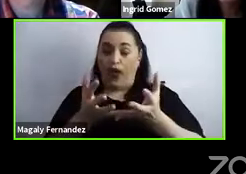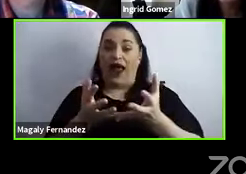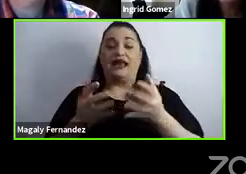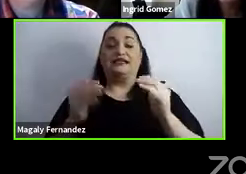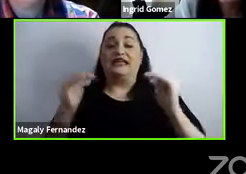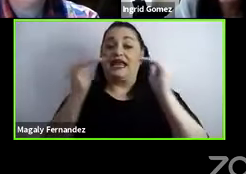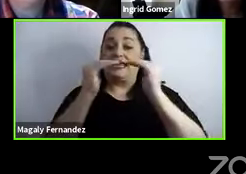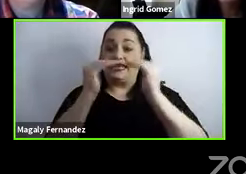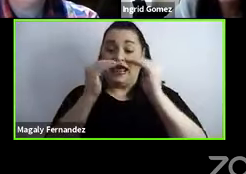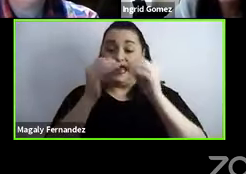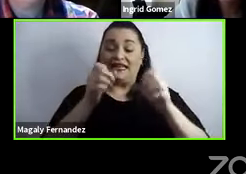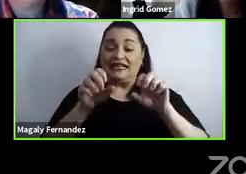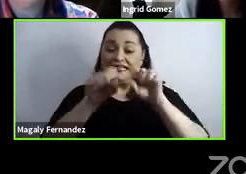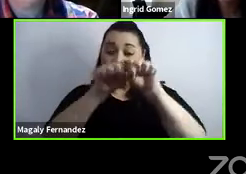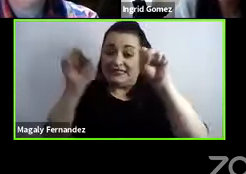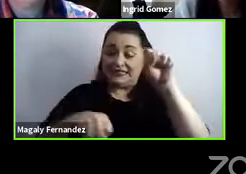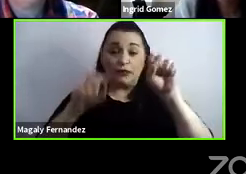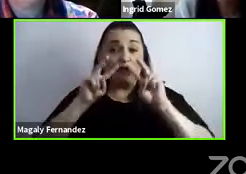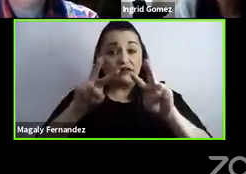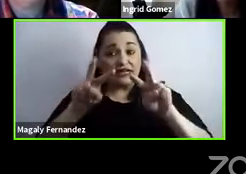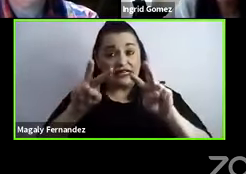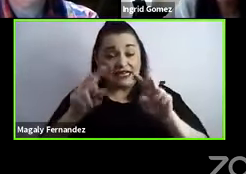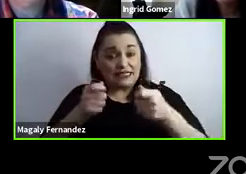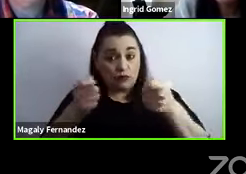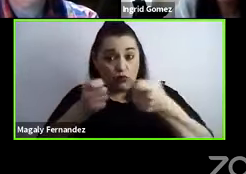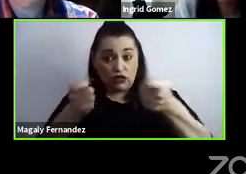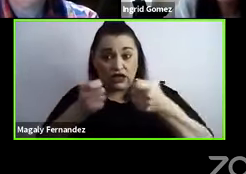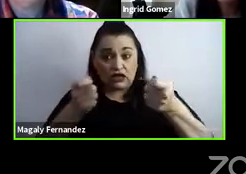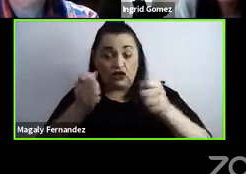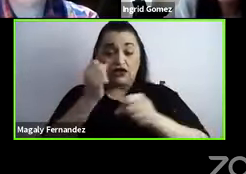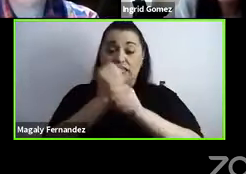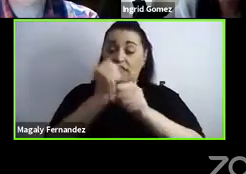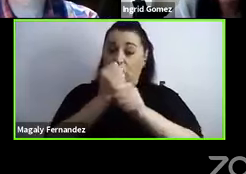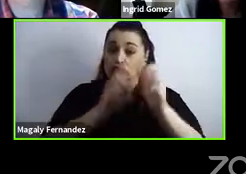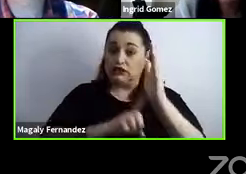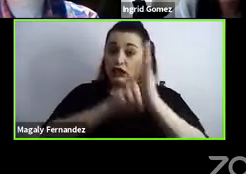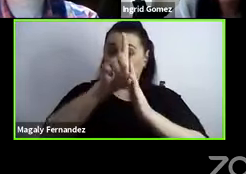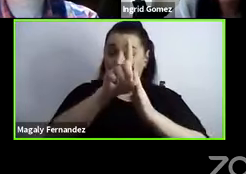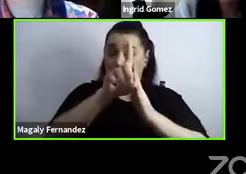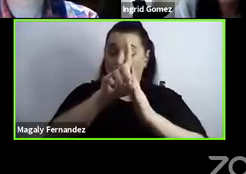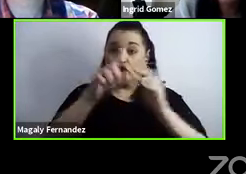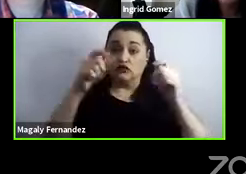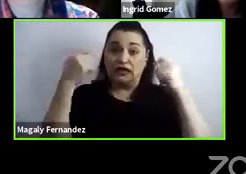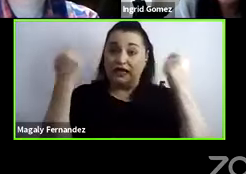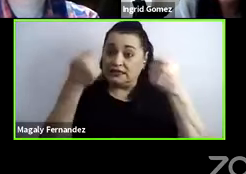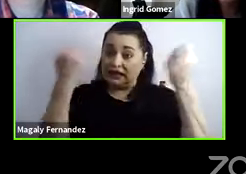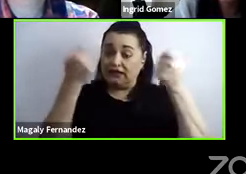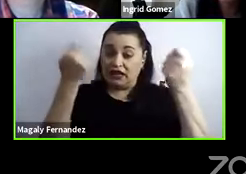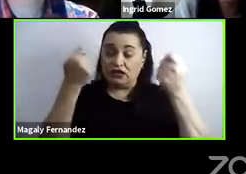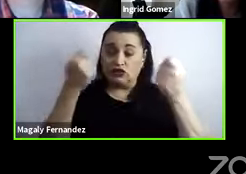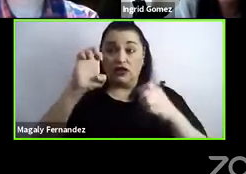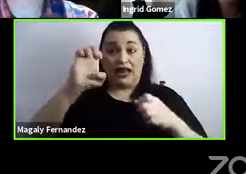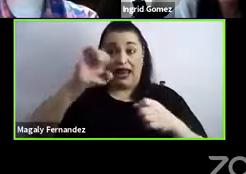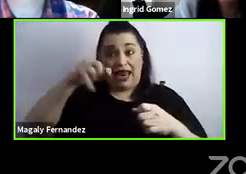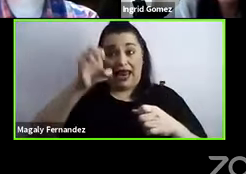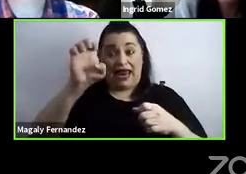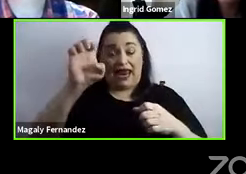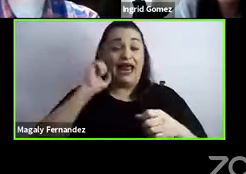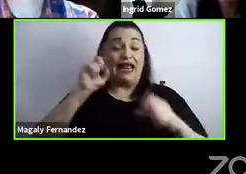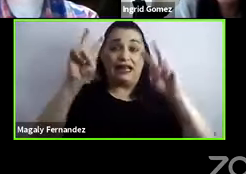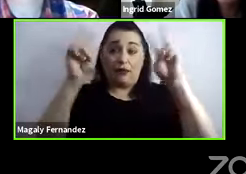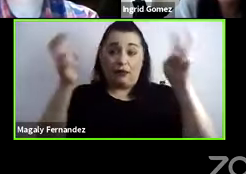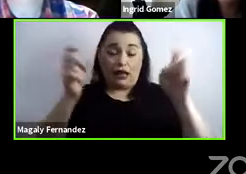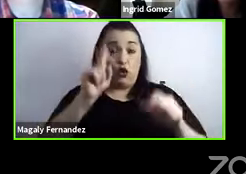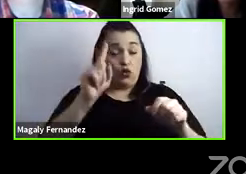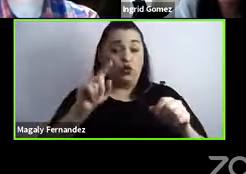y Monitoreo en seguimiento a las sesiones de trabajo desarrolladas previamente en el marco del eje temático 1 sobre la política pública